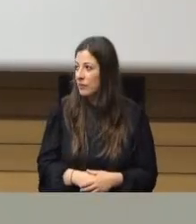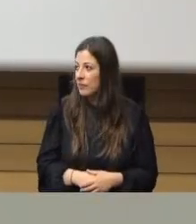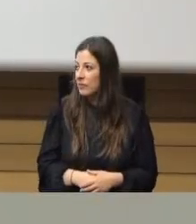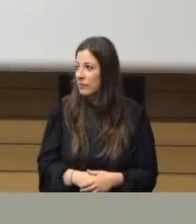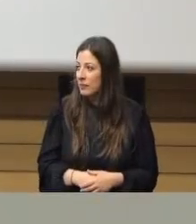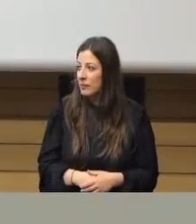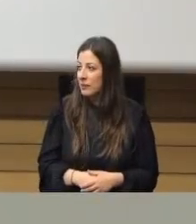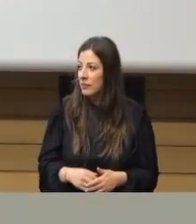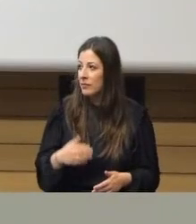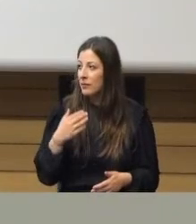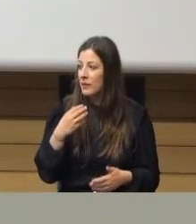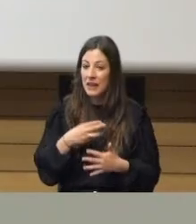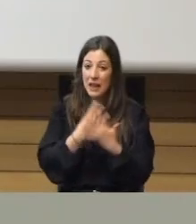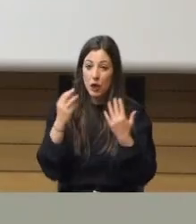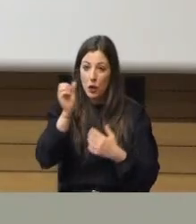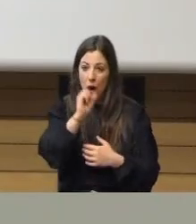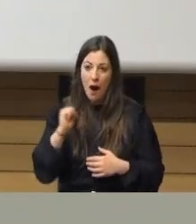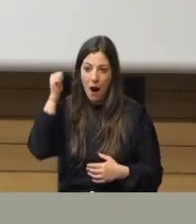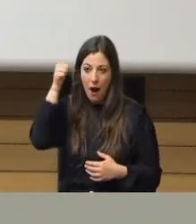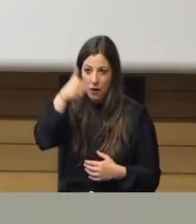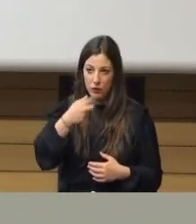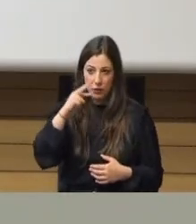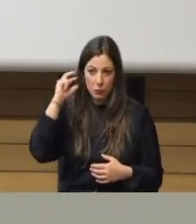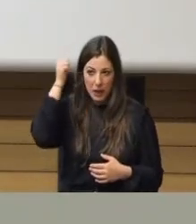18 años de experiencia trabajando en discotecas.